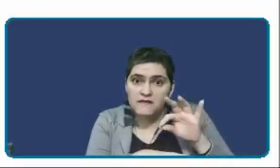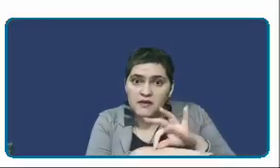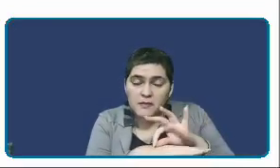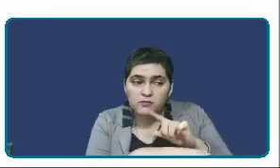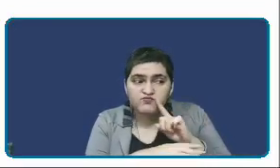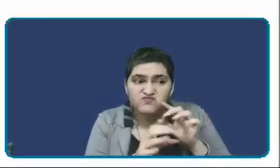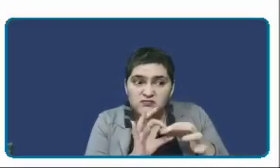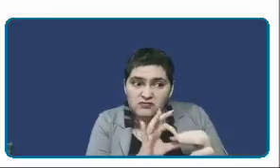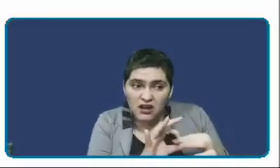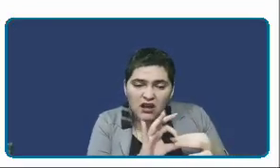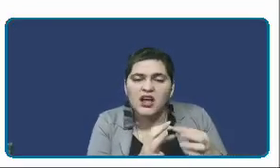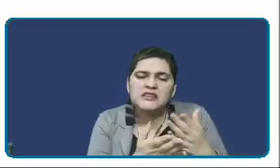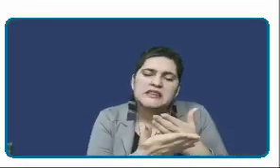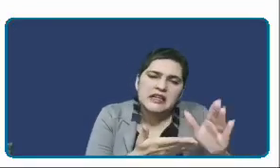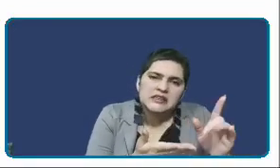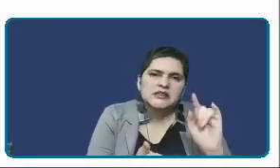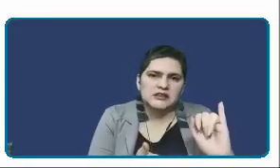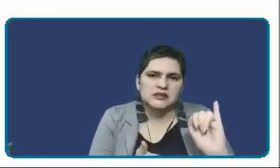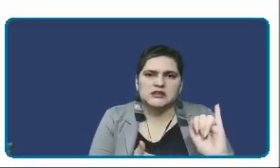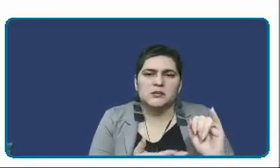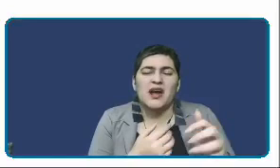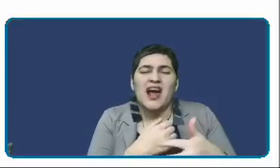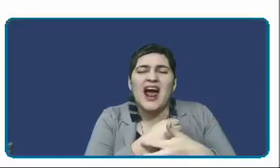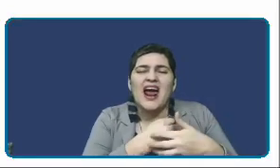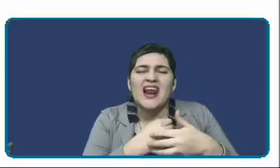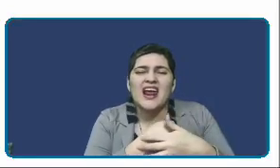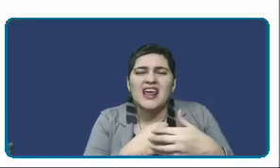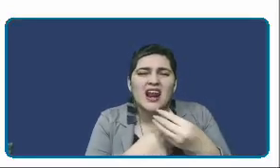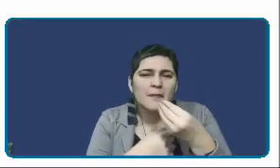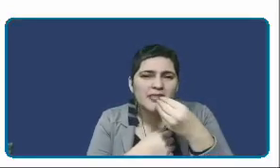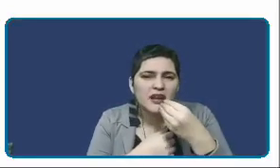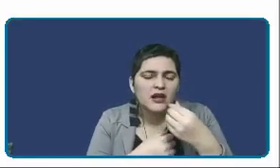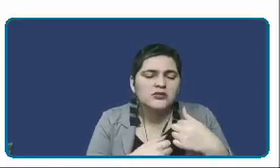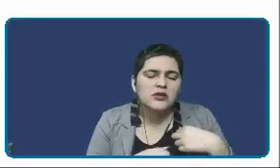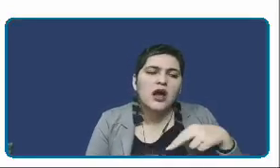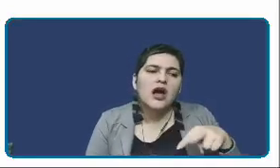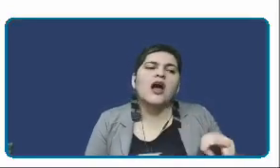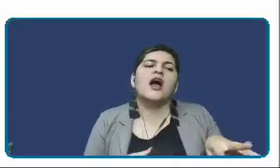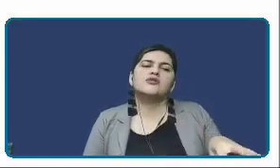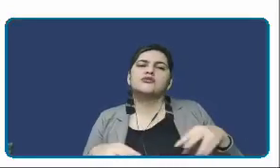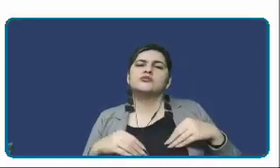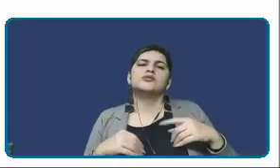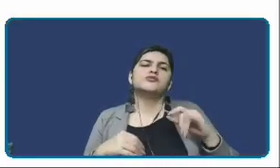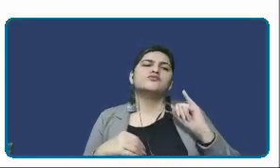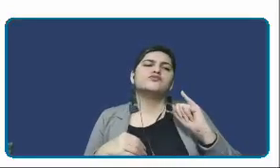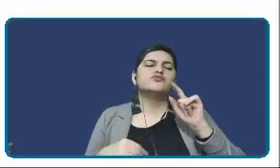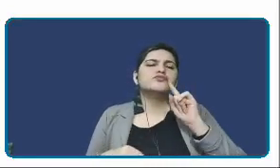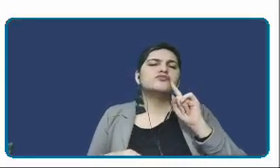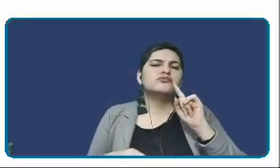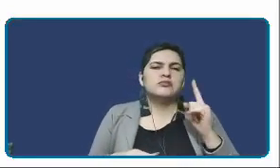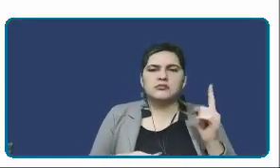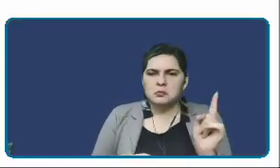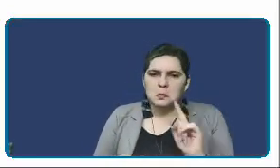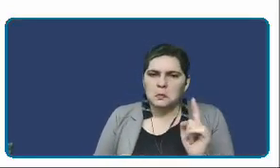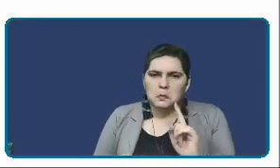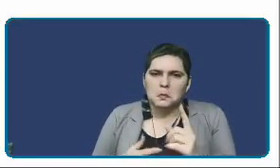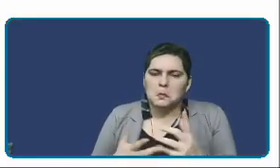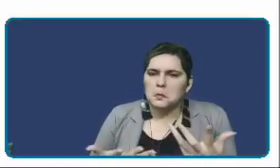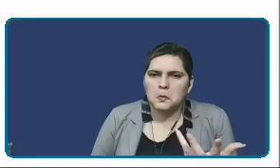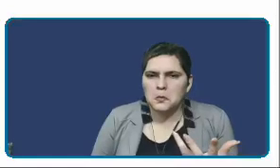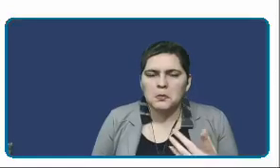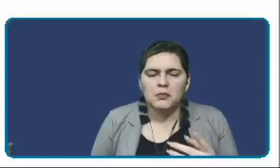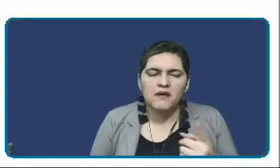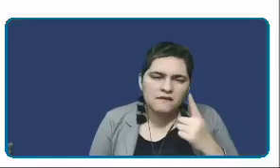La alergia alimentaria es lo mismo. No puedo asumir que voy a tener alergias alimentarias, sino que tengo que buscarla específicamente